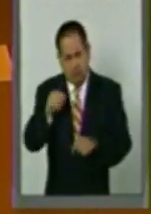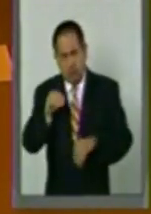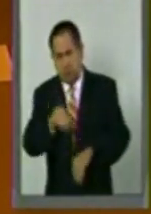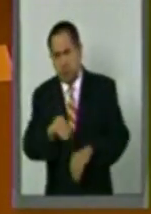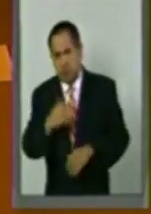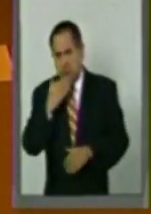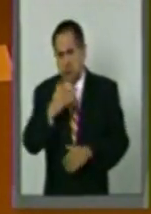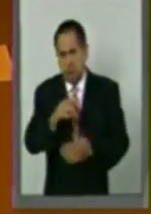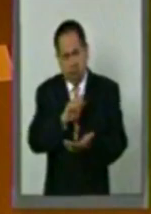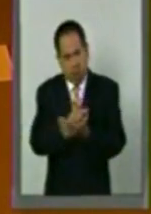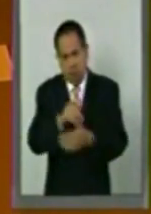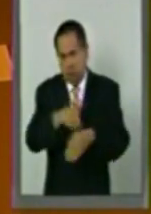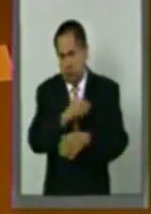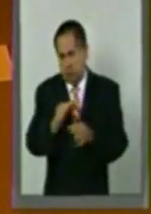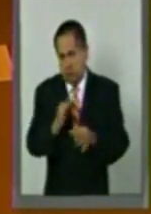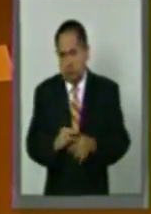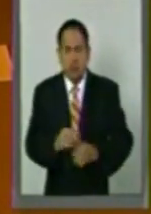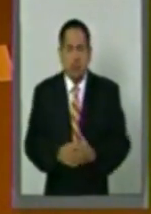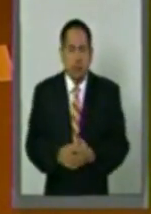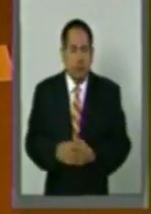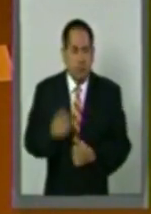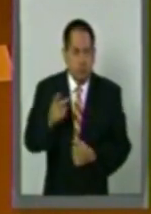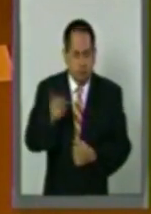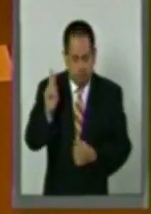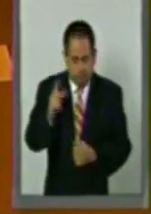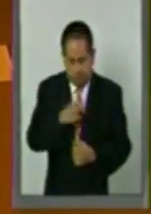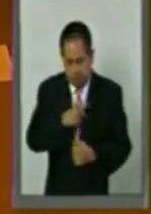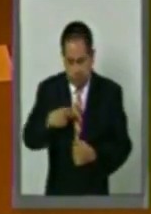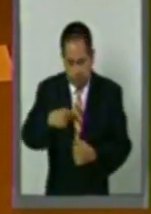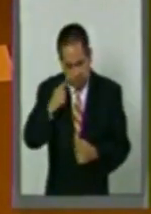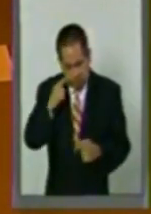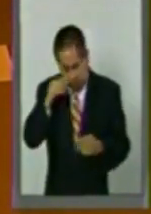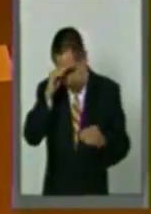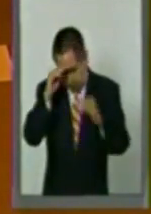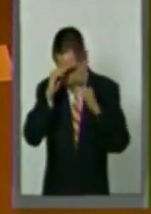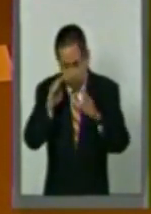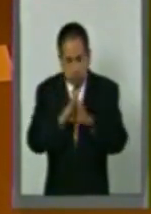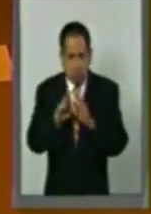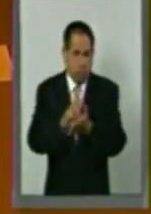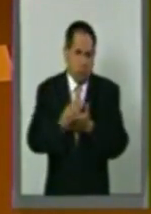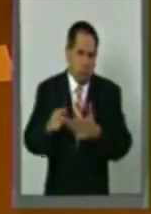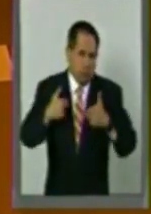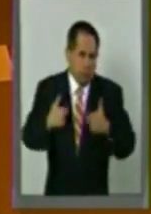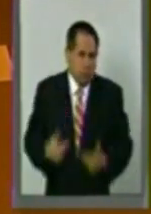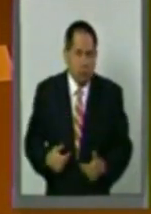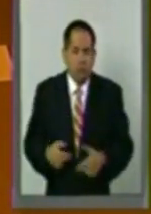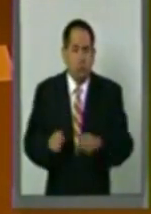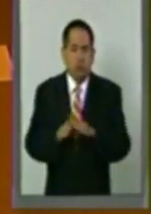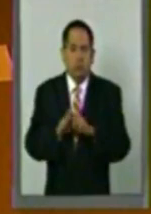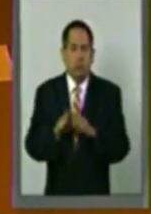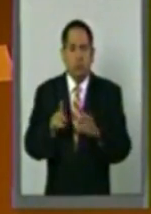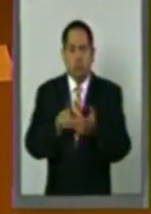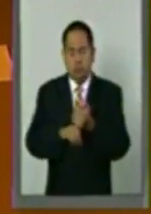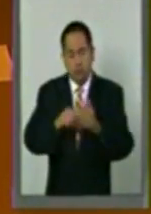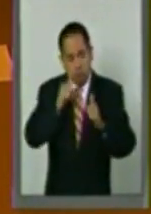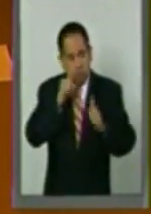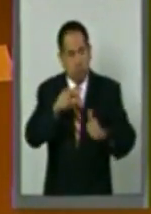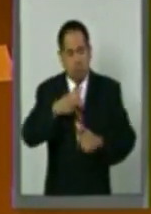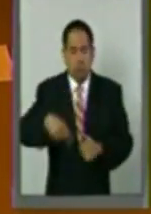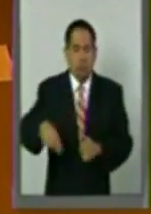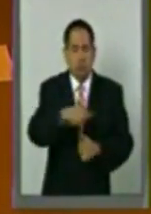lleve a cabo. Sin embargo, creo que esto debe ser un derecho humano y una atención a